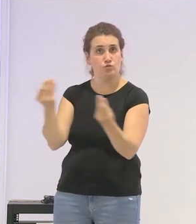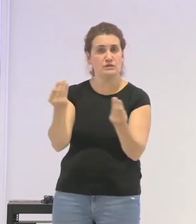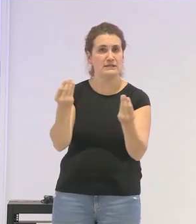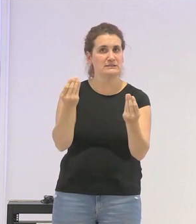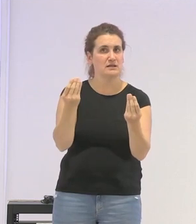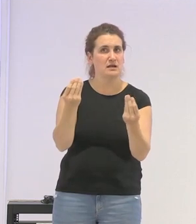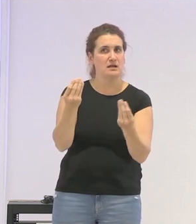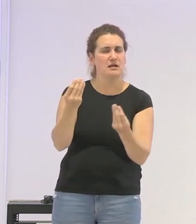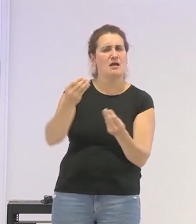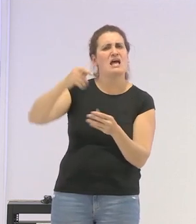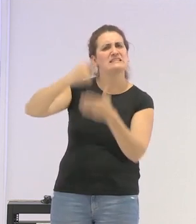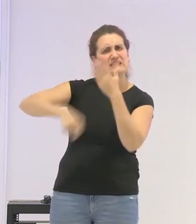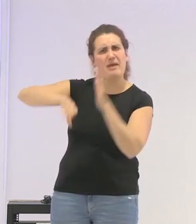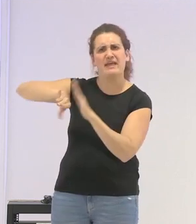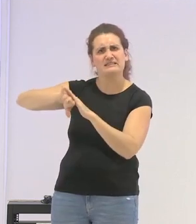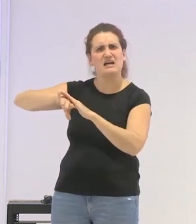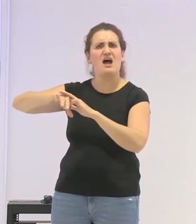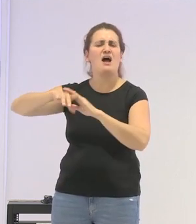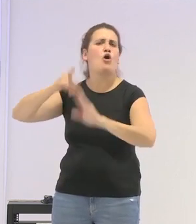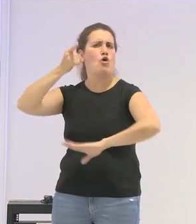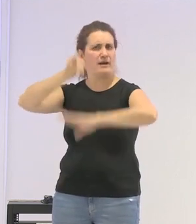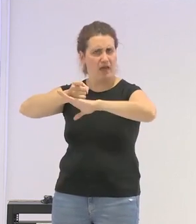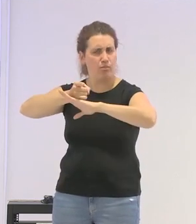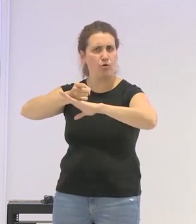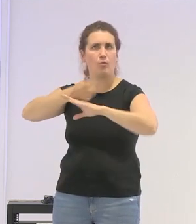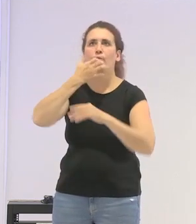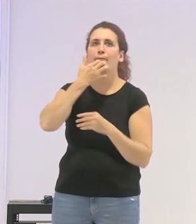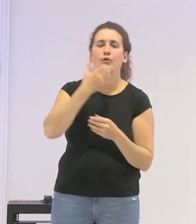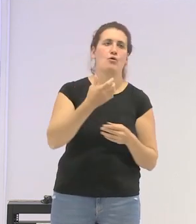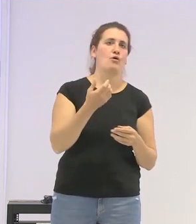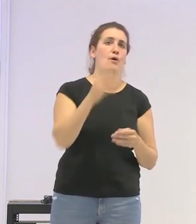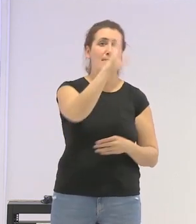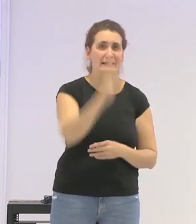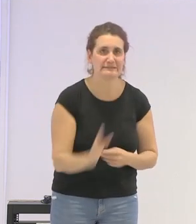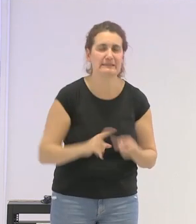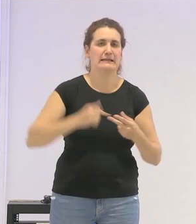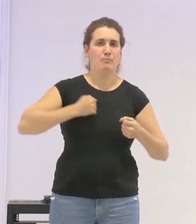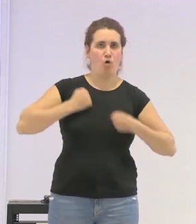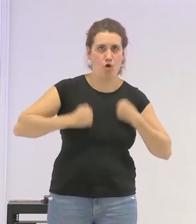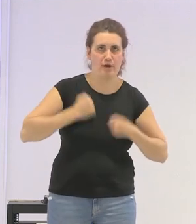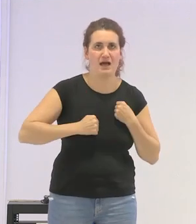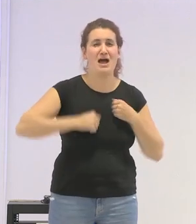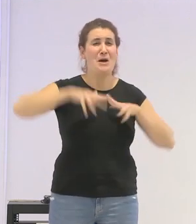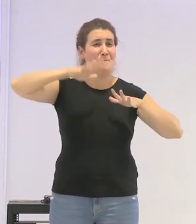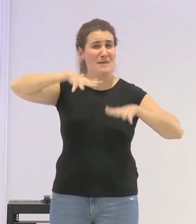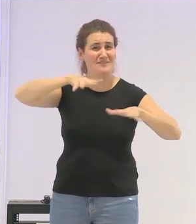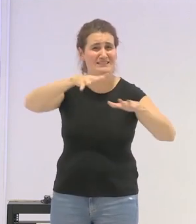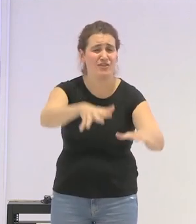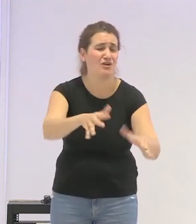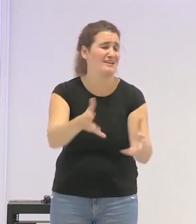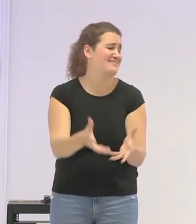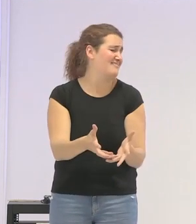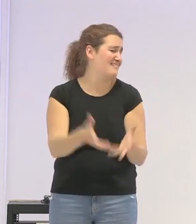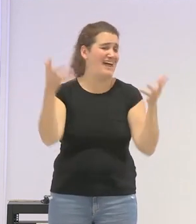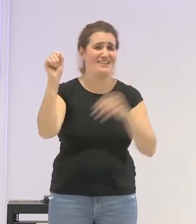gobernando, ¿no?, con posiciones antigénero, como puede ser en Brasil o en Polonia, las manifestaciones más grandes contra esos